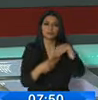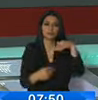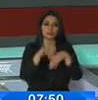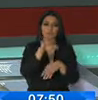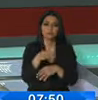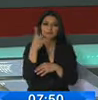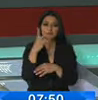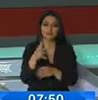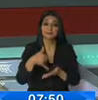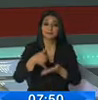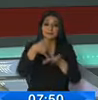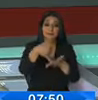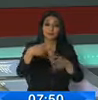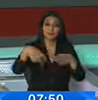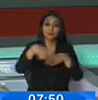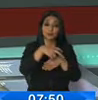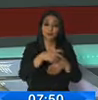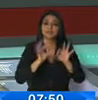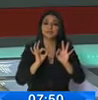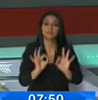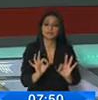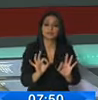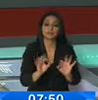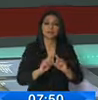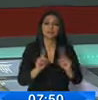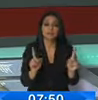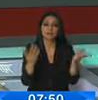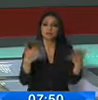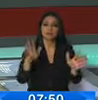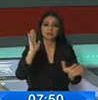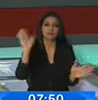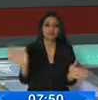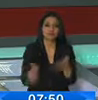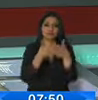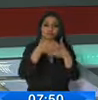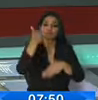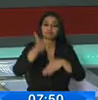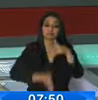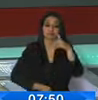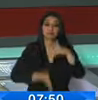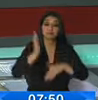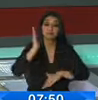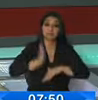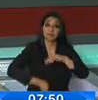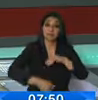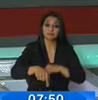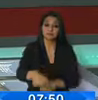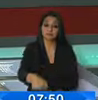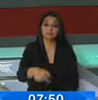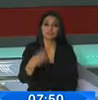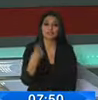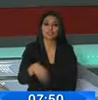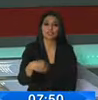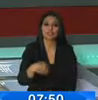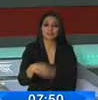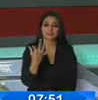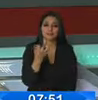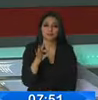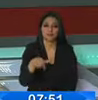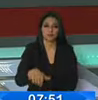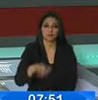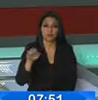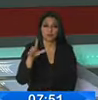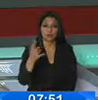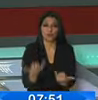premios Óscar del Turismo se agota, vecinos. El plazo máximo es este miércoles 19 de